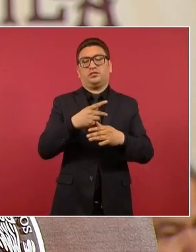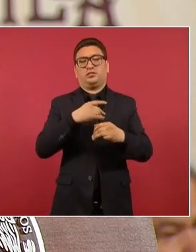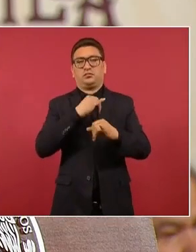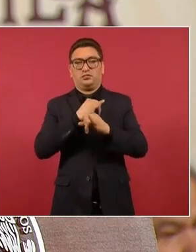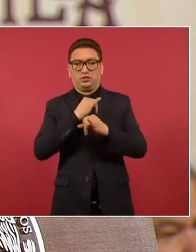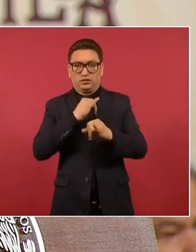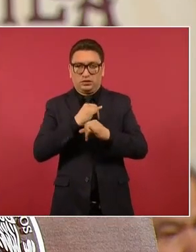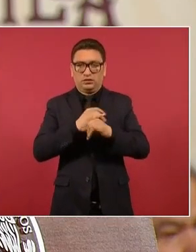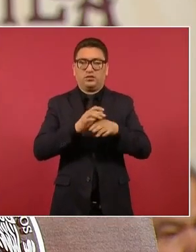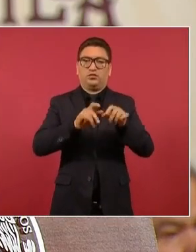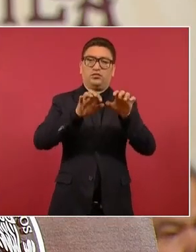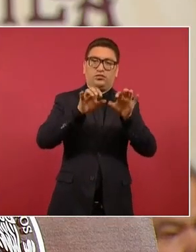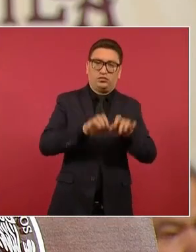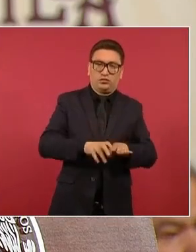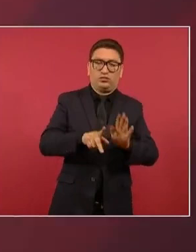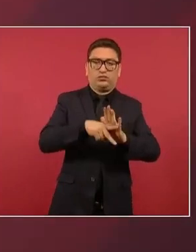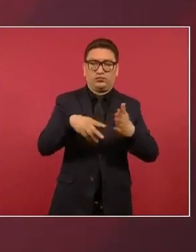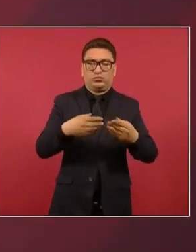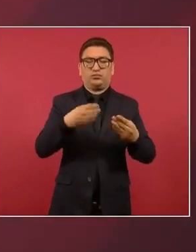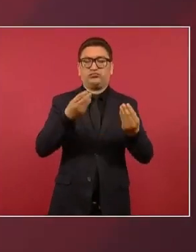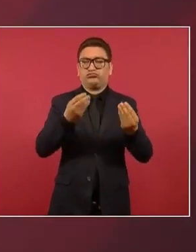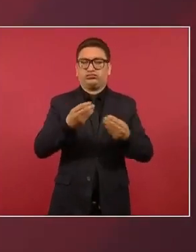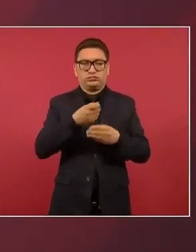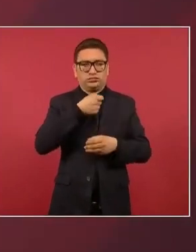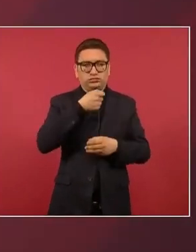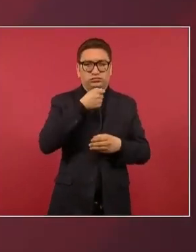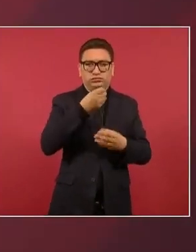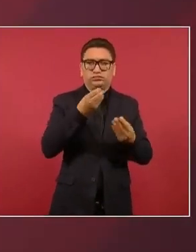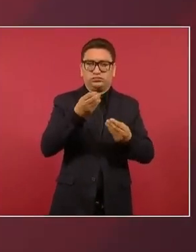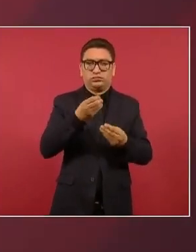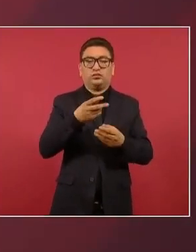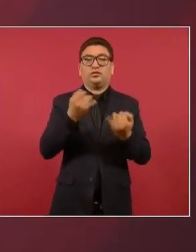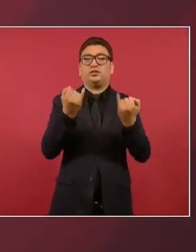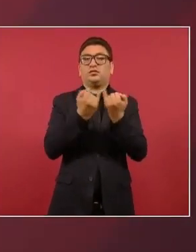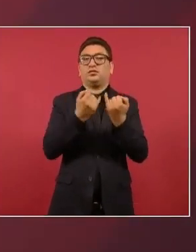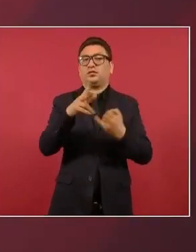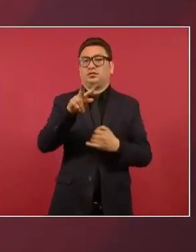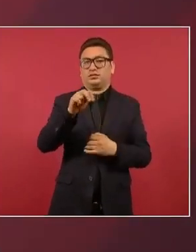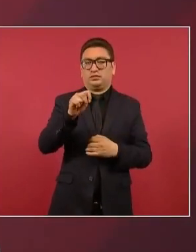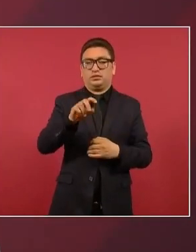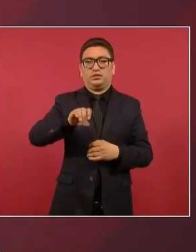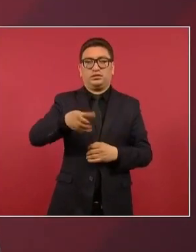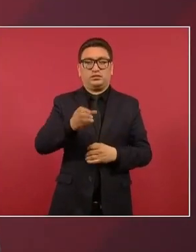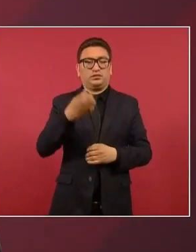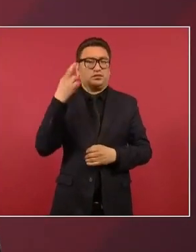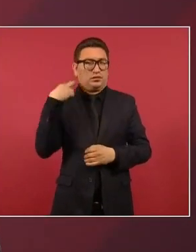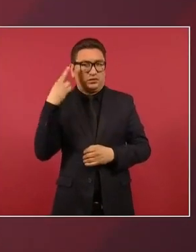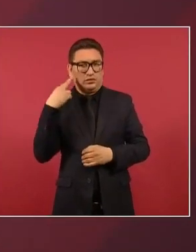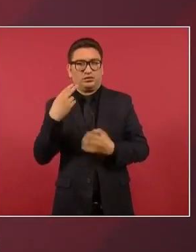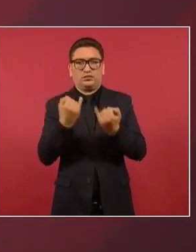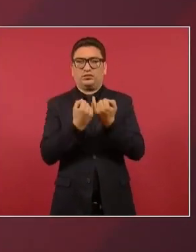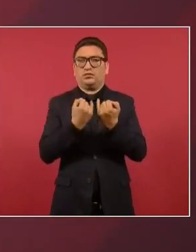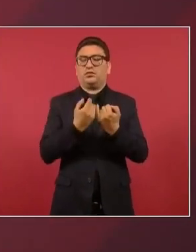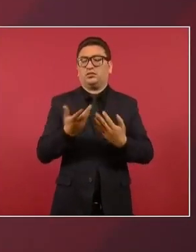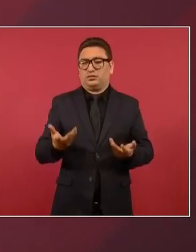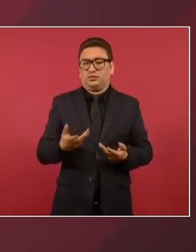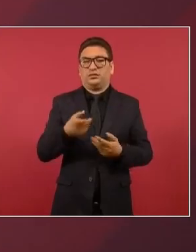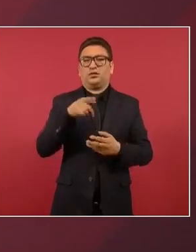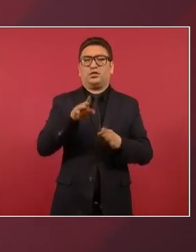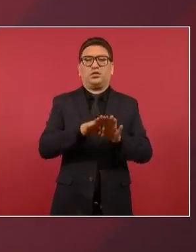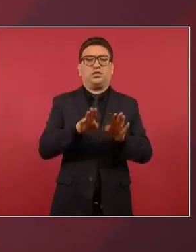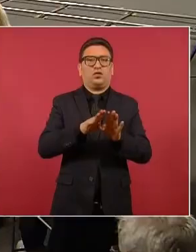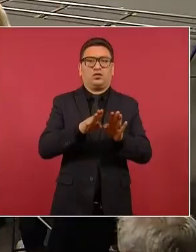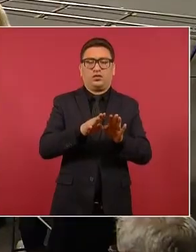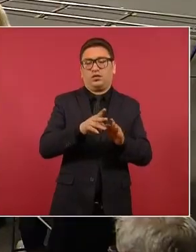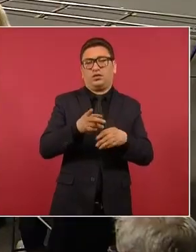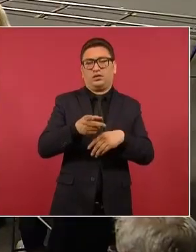digitales, prensa escrita, pero también en la televisión y en la radio. Estas estuvieron a